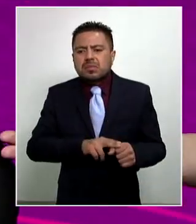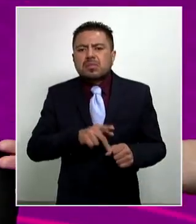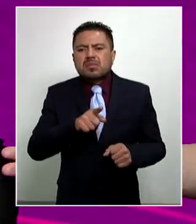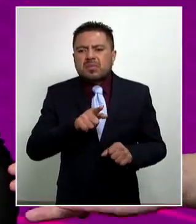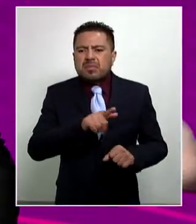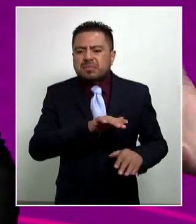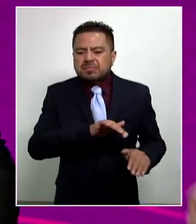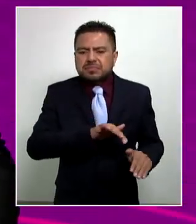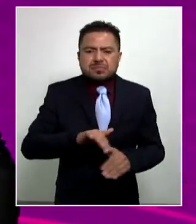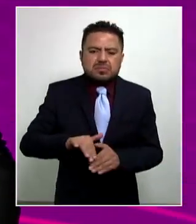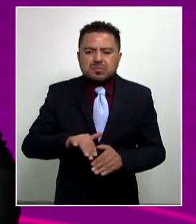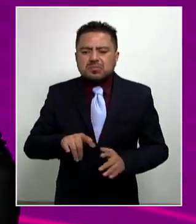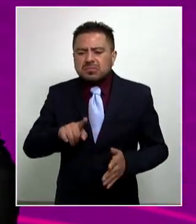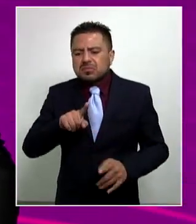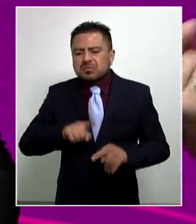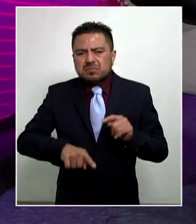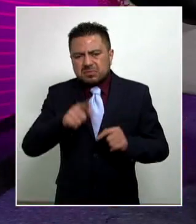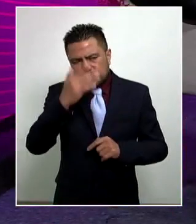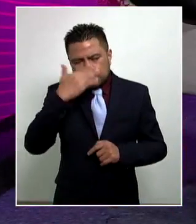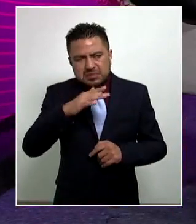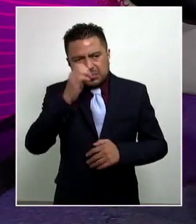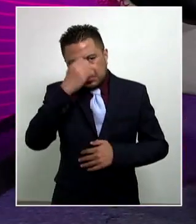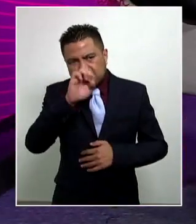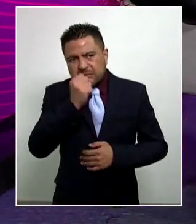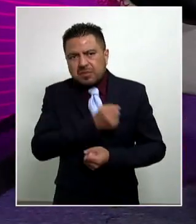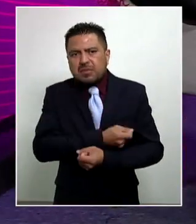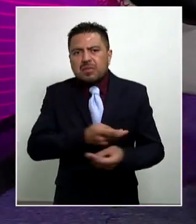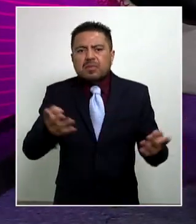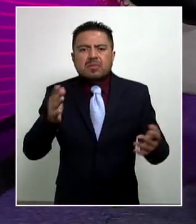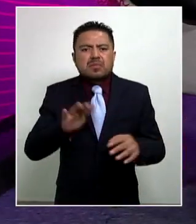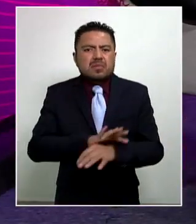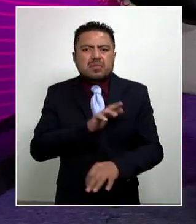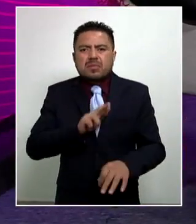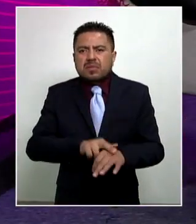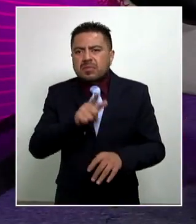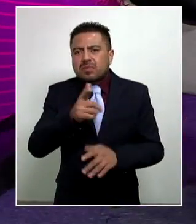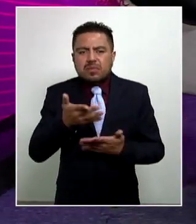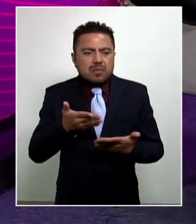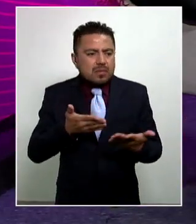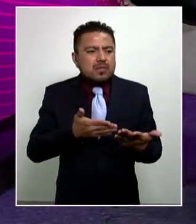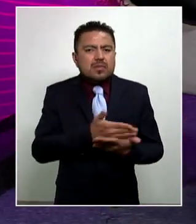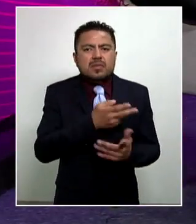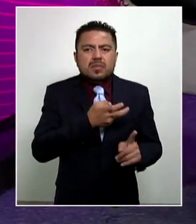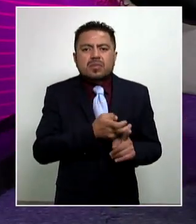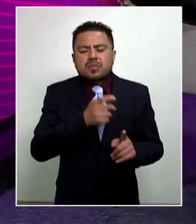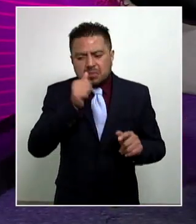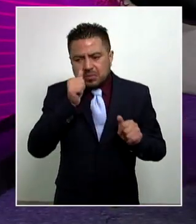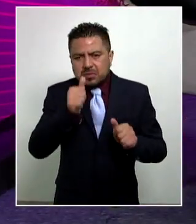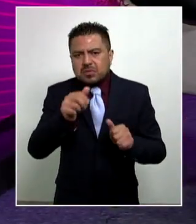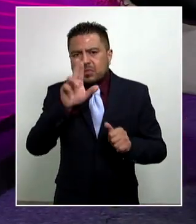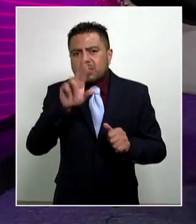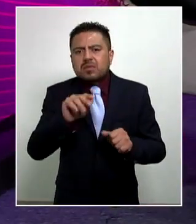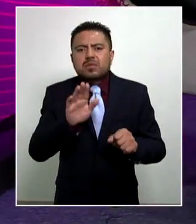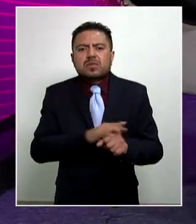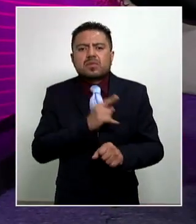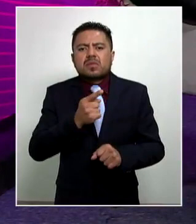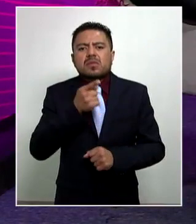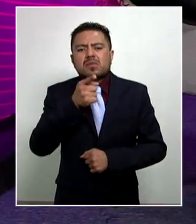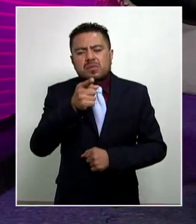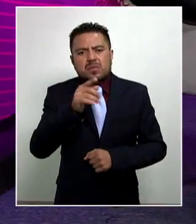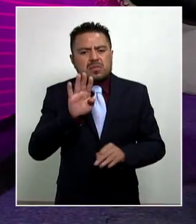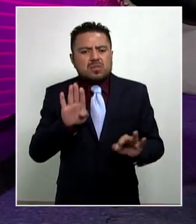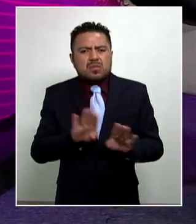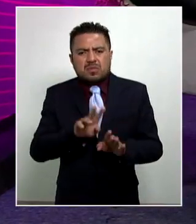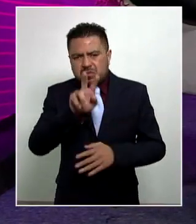digo, hay miles de anécdotas, tú lo sabes, miles de experiencias de esas, ¿no? Llegas ahí y te dicen, no, no le voy a atender aquí, porque pues usted como se